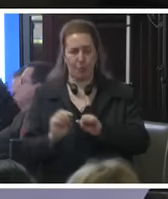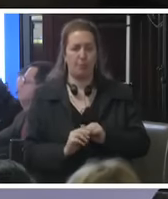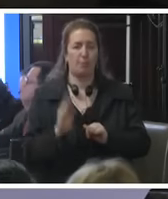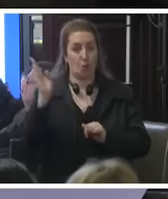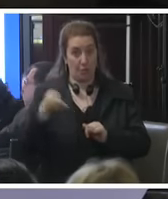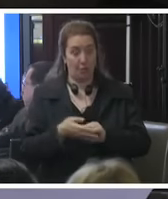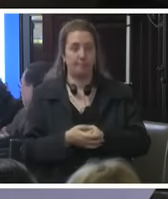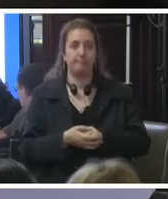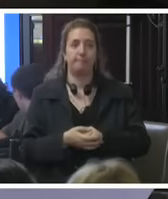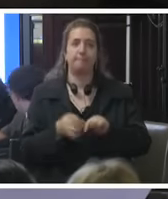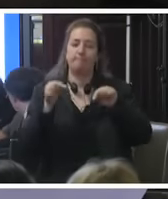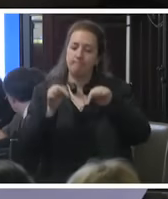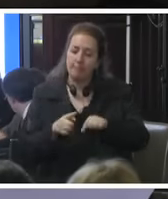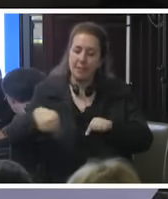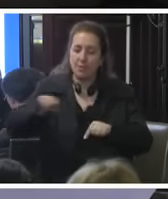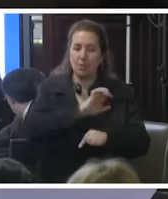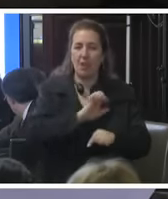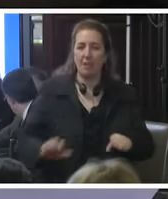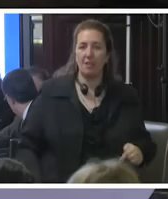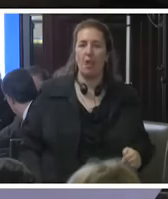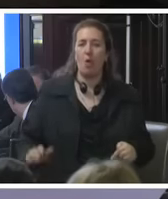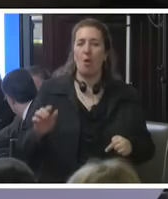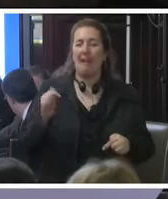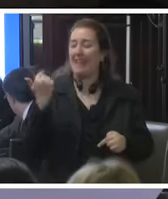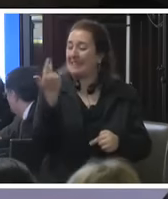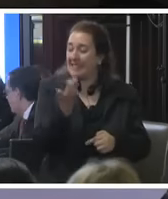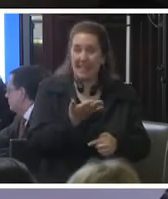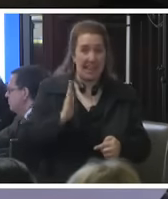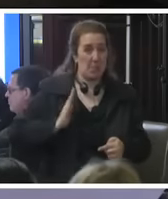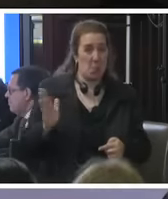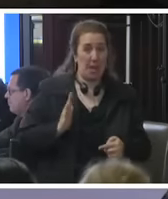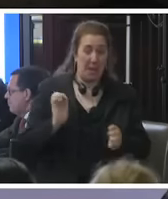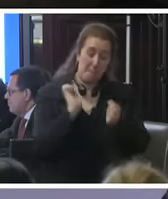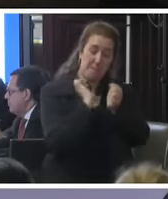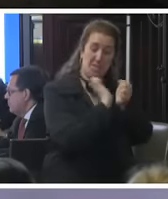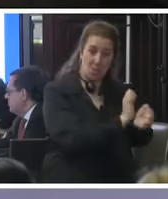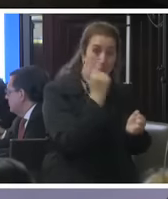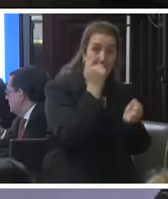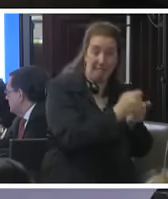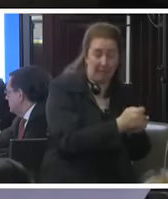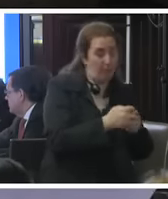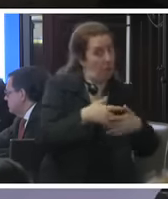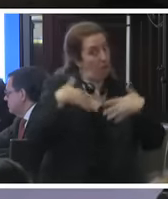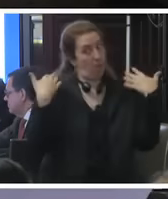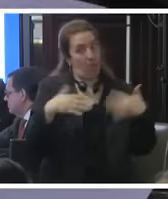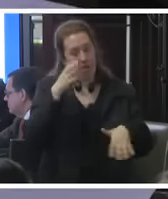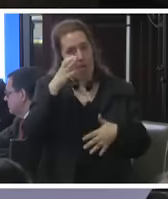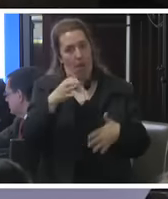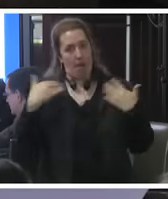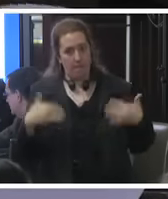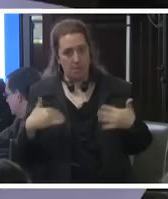los estados en los que el número de mujeres en prisión preventiva es evidentemente alarmante, pero existen otras tres